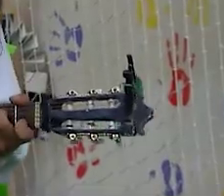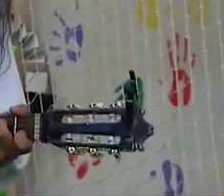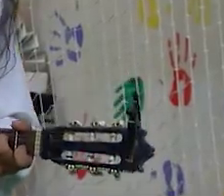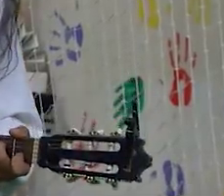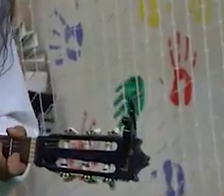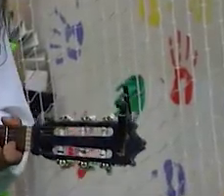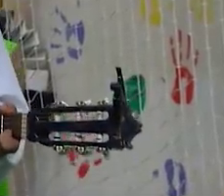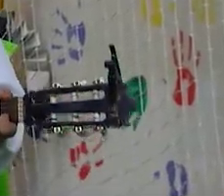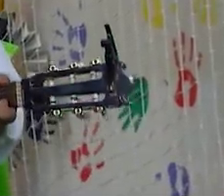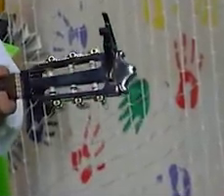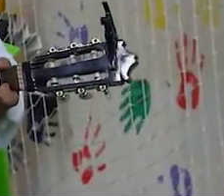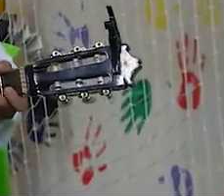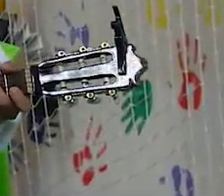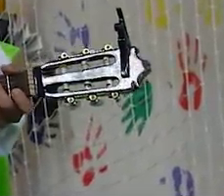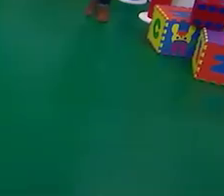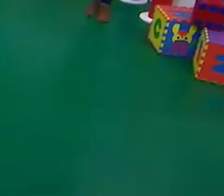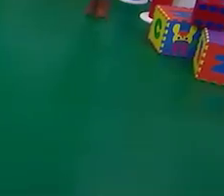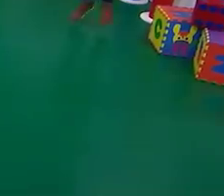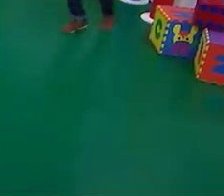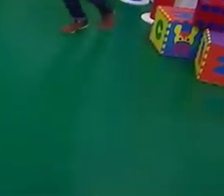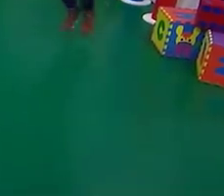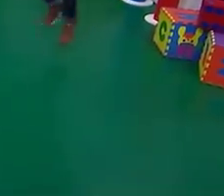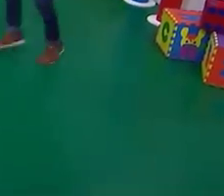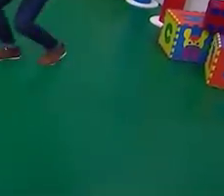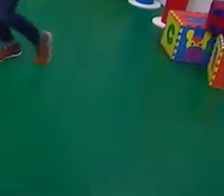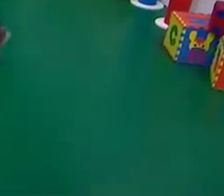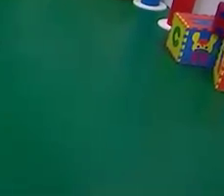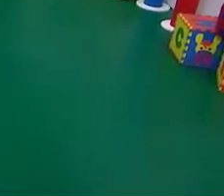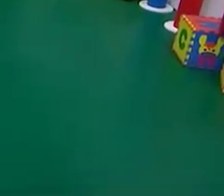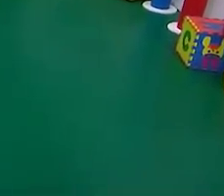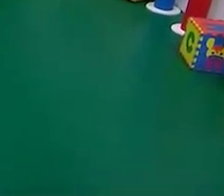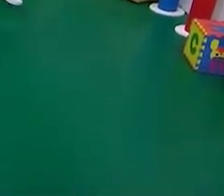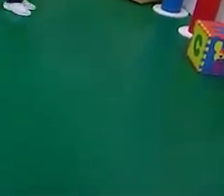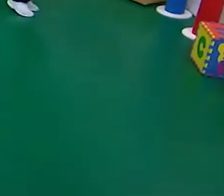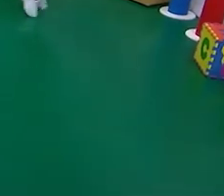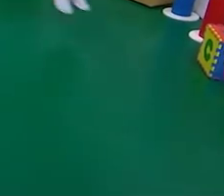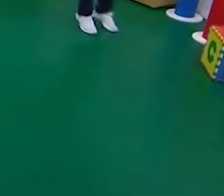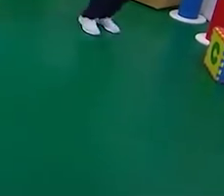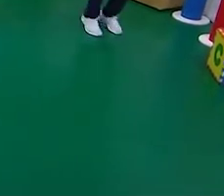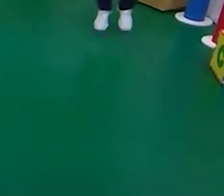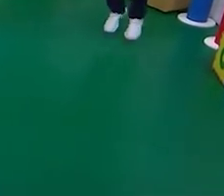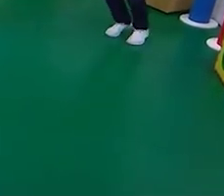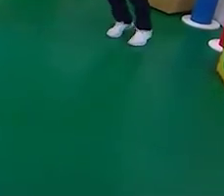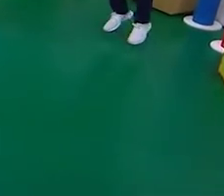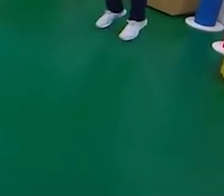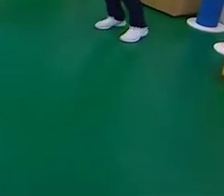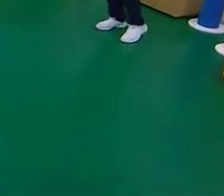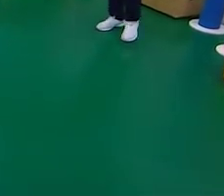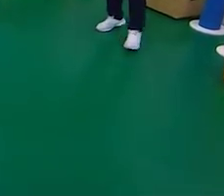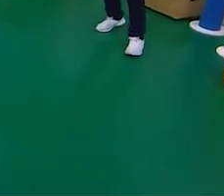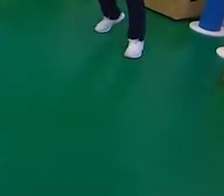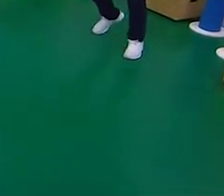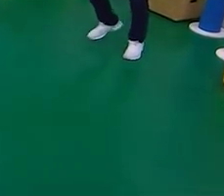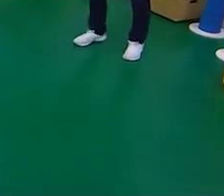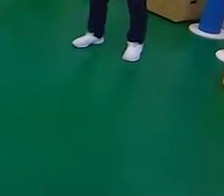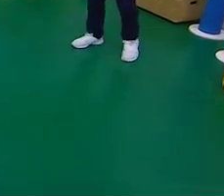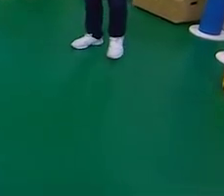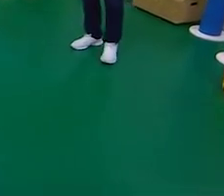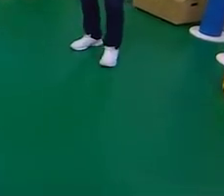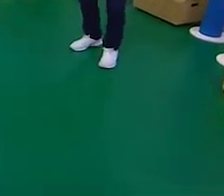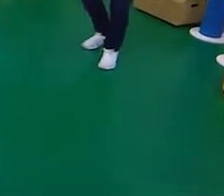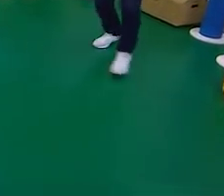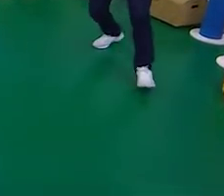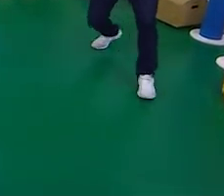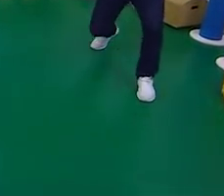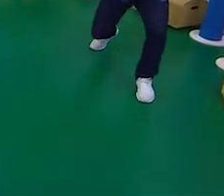Cuando la rana sale a pasear. Cuando la rana sale a pasear. Viene el mosquito y la quiere picar. Viene el mosquito